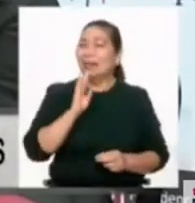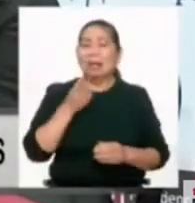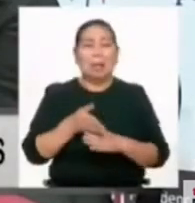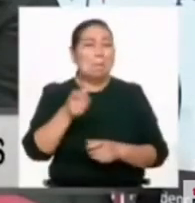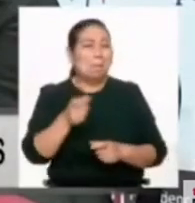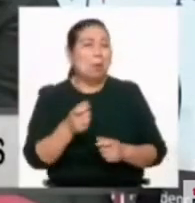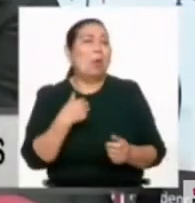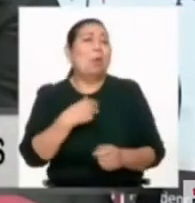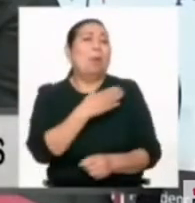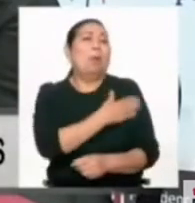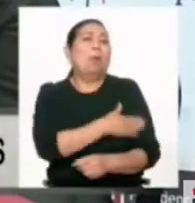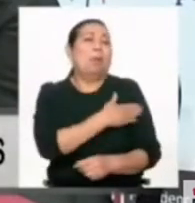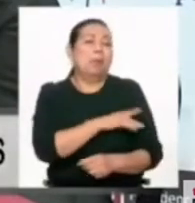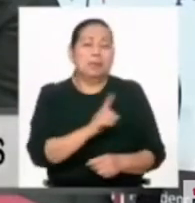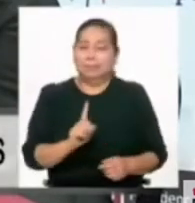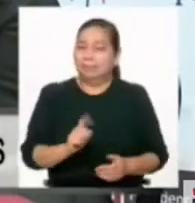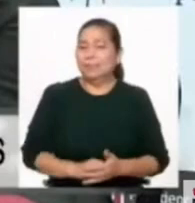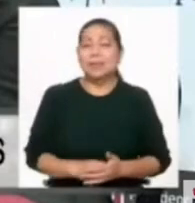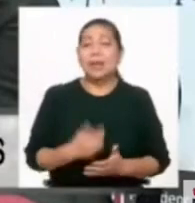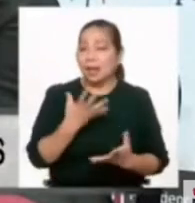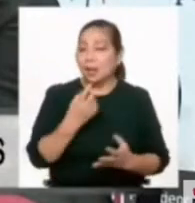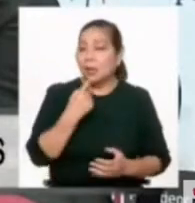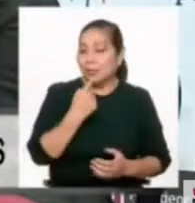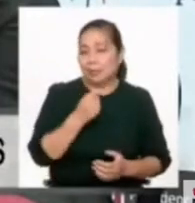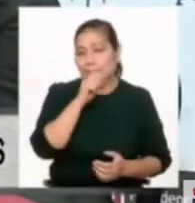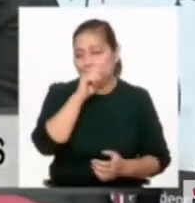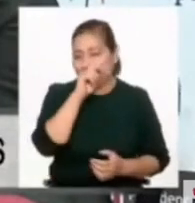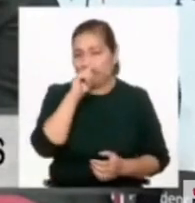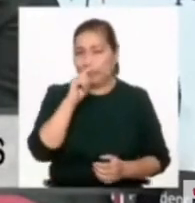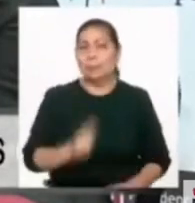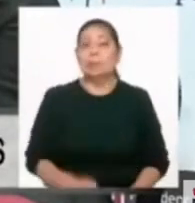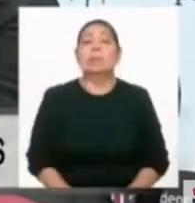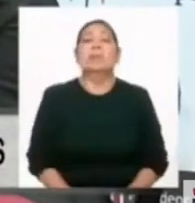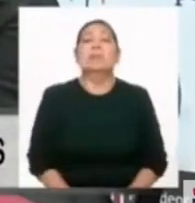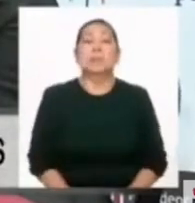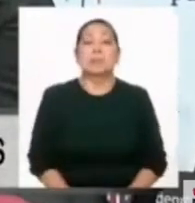deje entrar gente que piensa de una forma. Es lo que quería precisar.